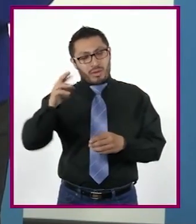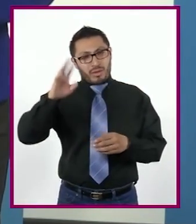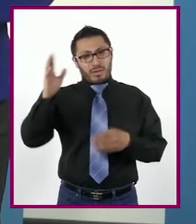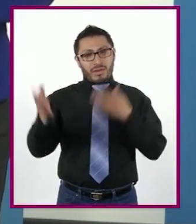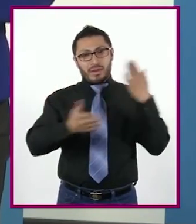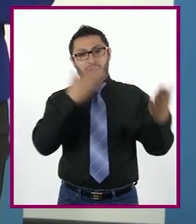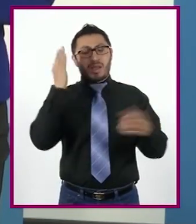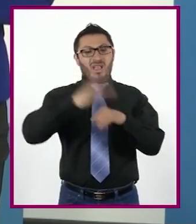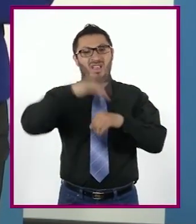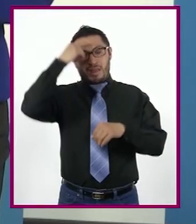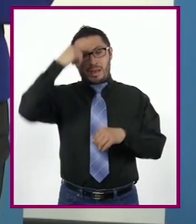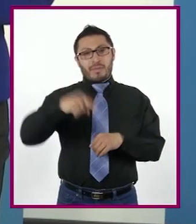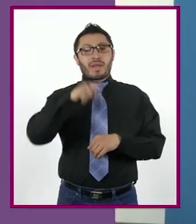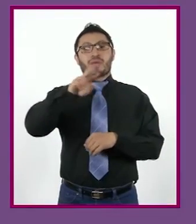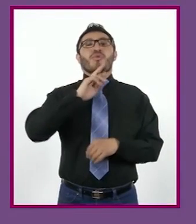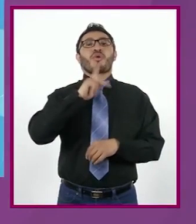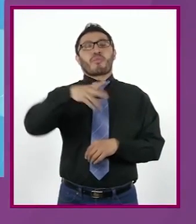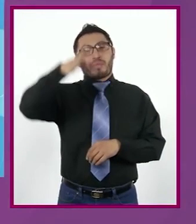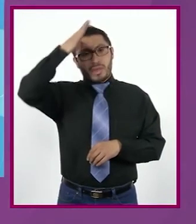que mejores tu aprendizaje.